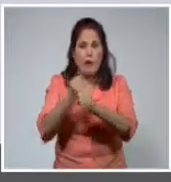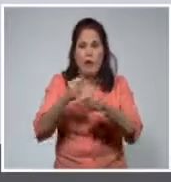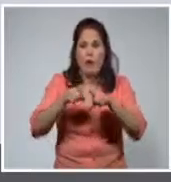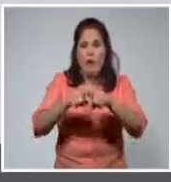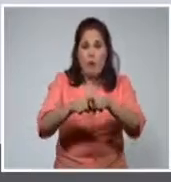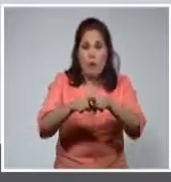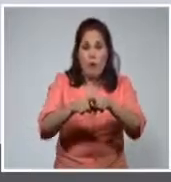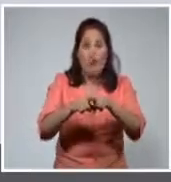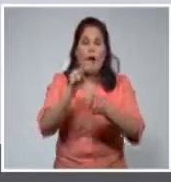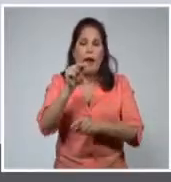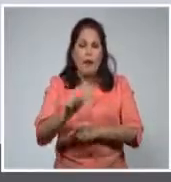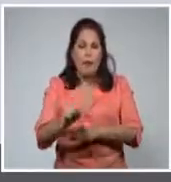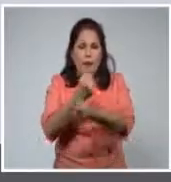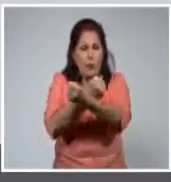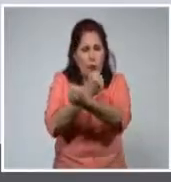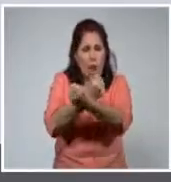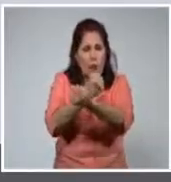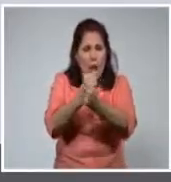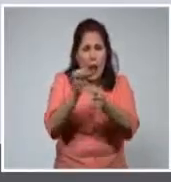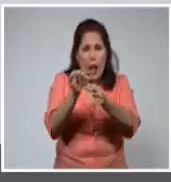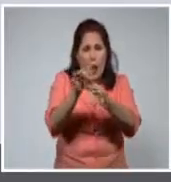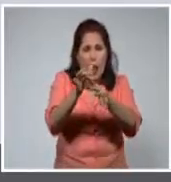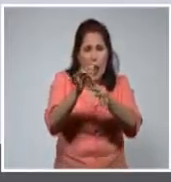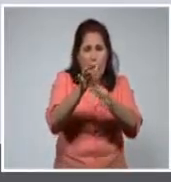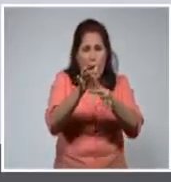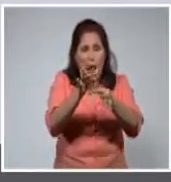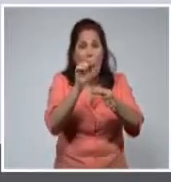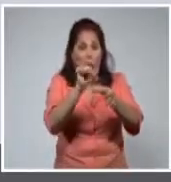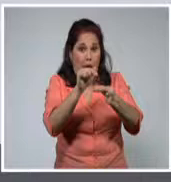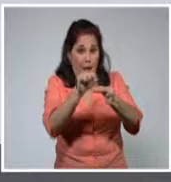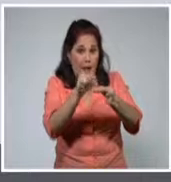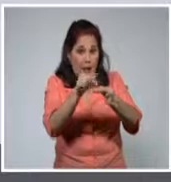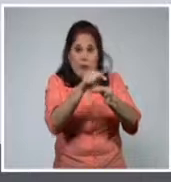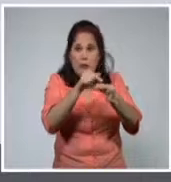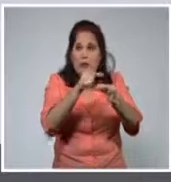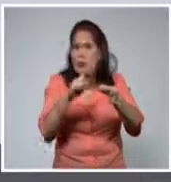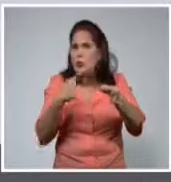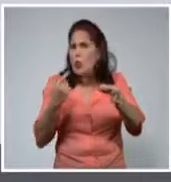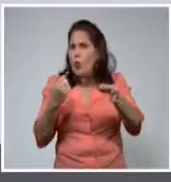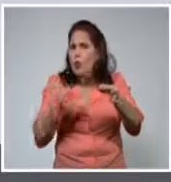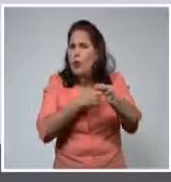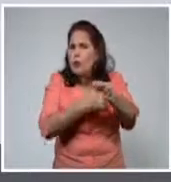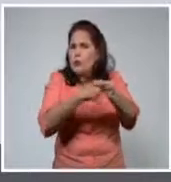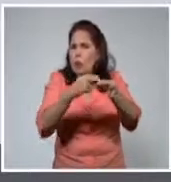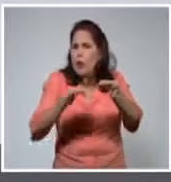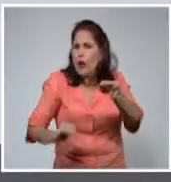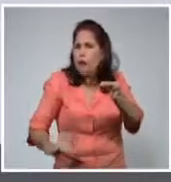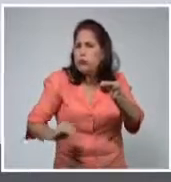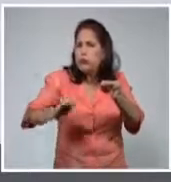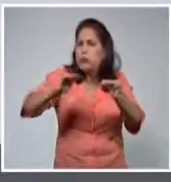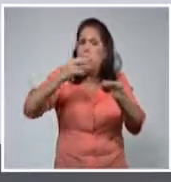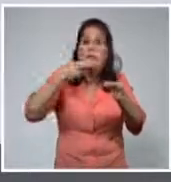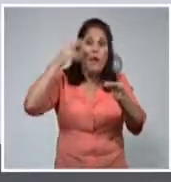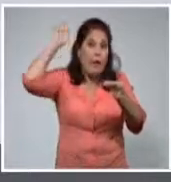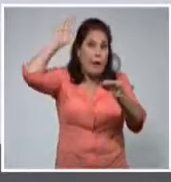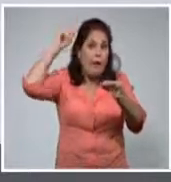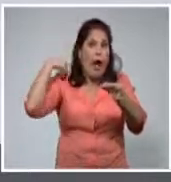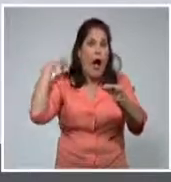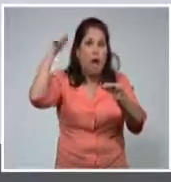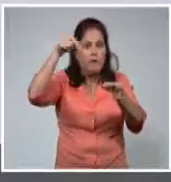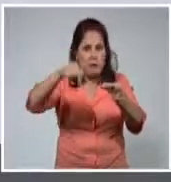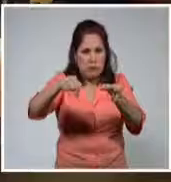que ese pequeño fragmento microscópico en el corazón del núcleo de una célula ha sido capaz de devolvernos al agorigen como ser humano